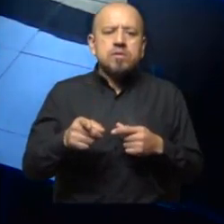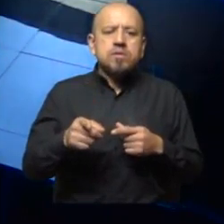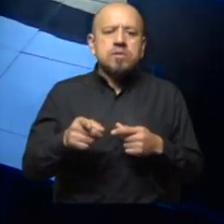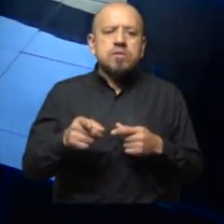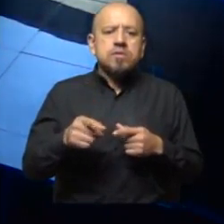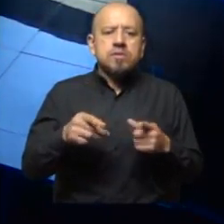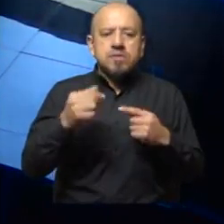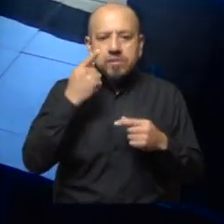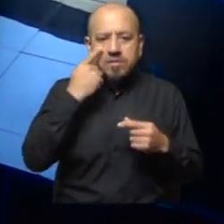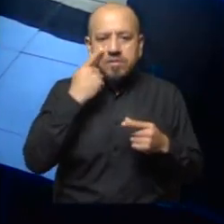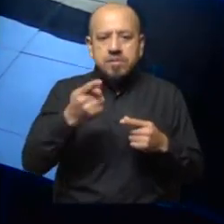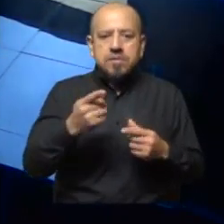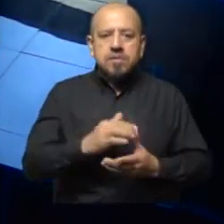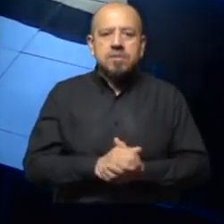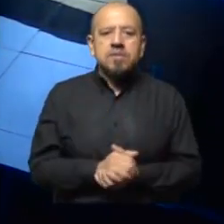ahí